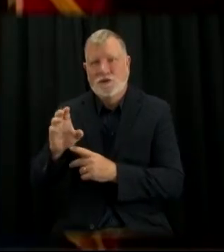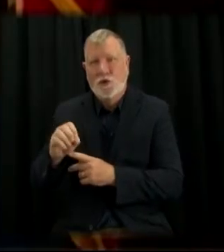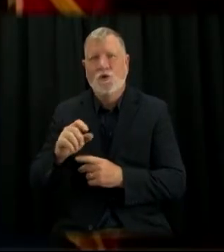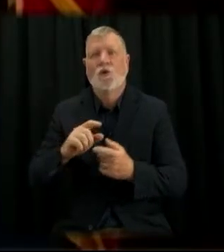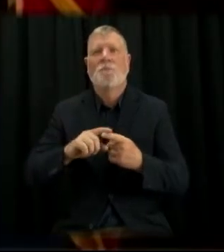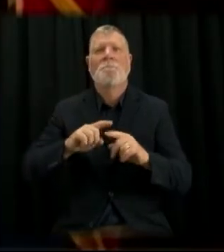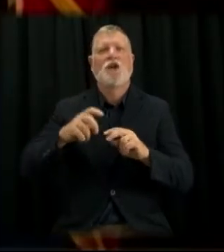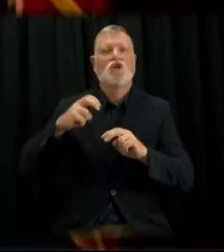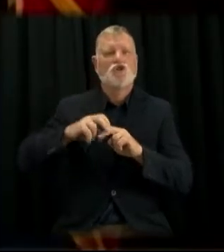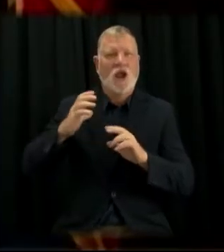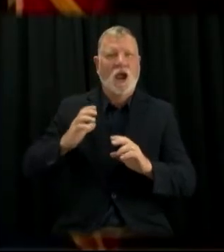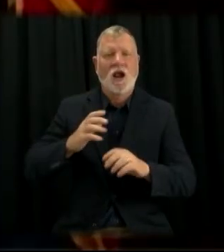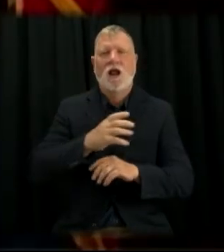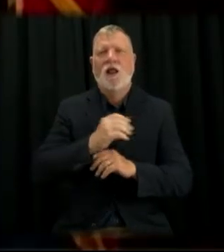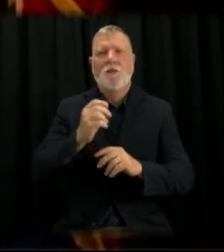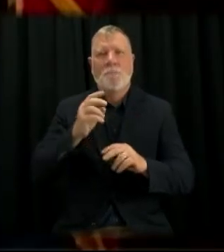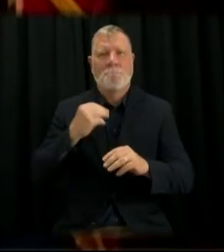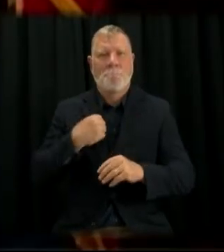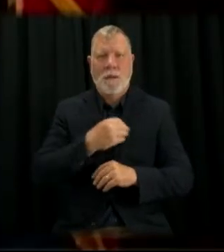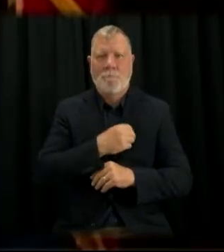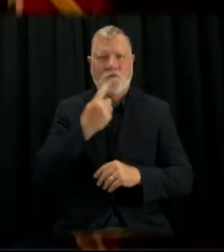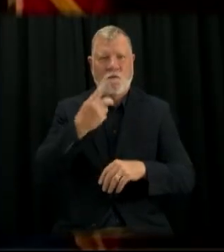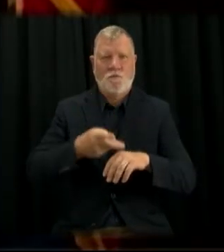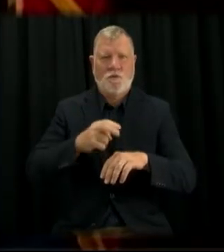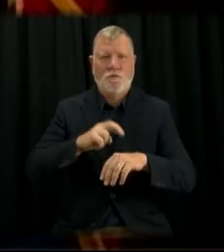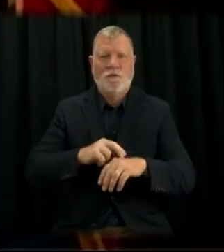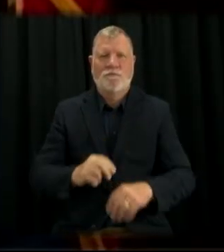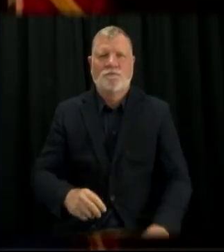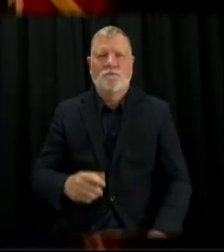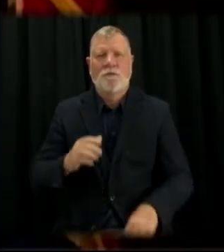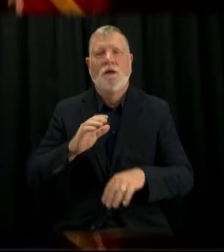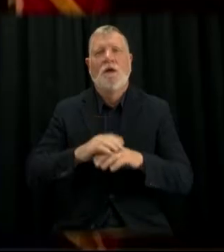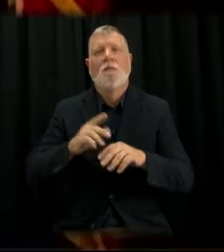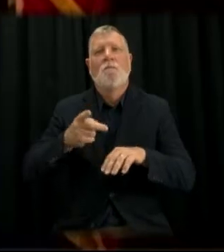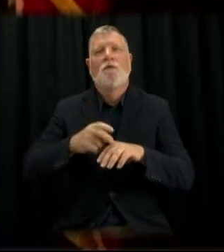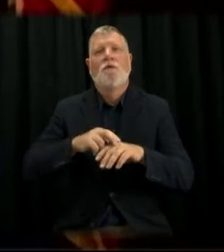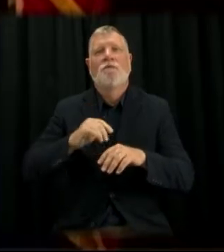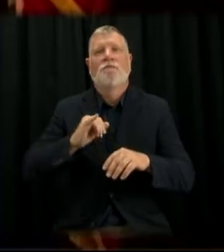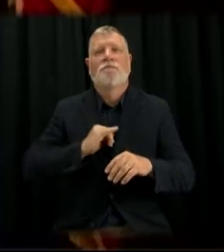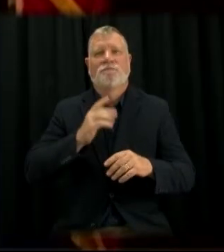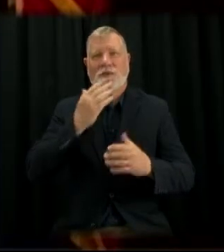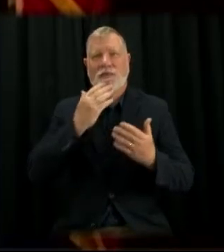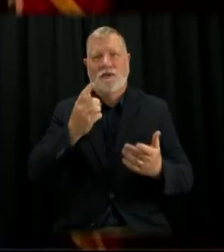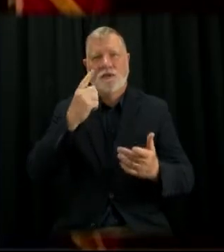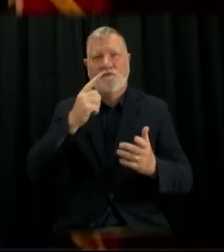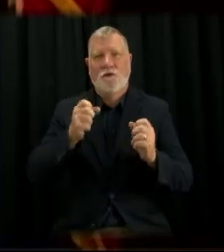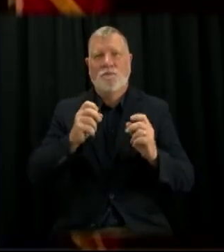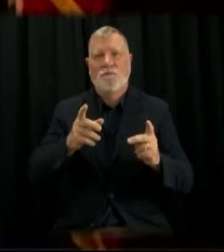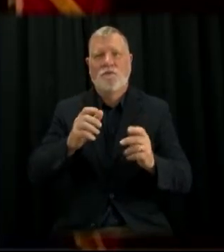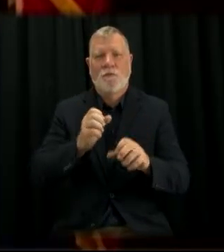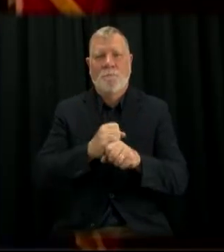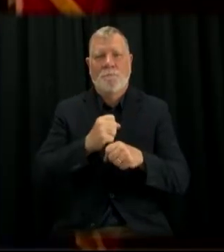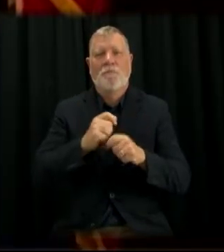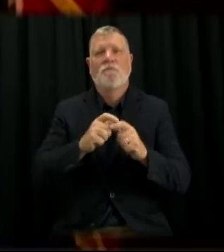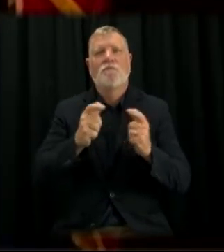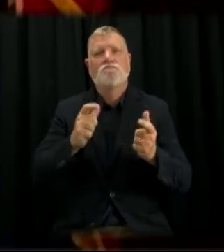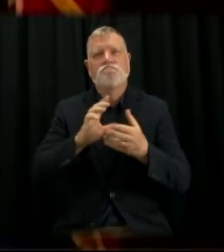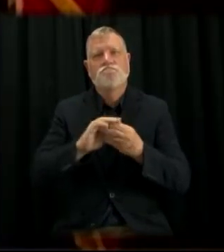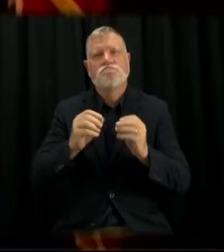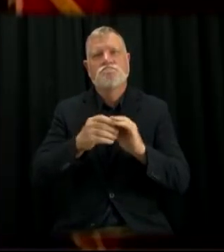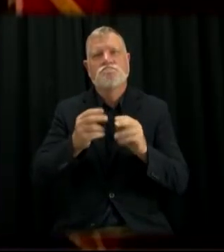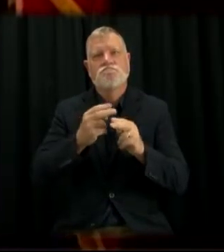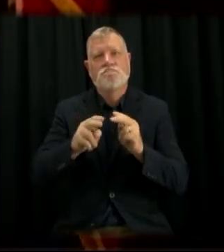Yaresca, señor presidente, y a todos los miembros de la Junta Fiscal. A nombre del gobierno de Puerto Rico, pienso, le agradezco la oportunidad para